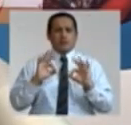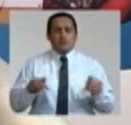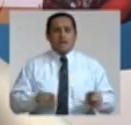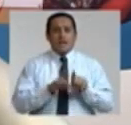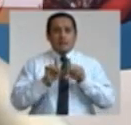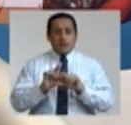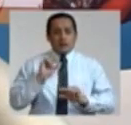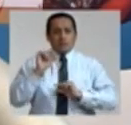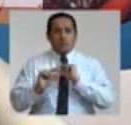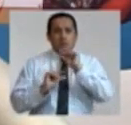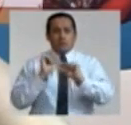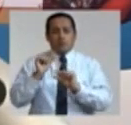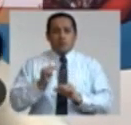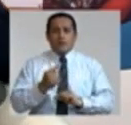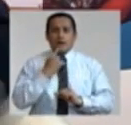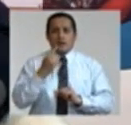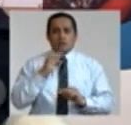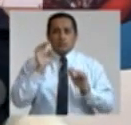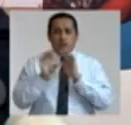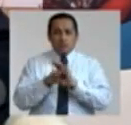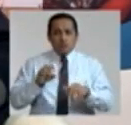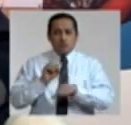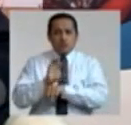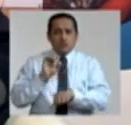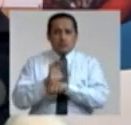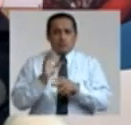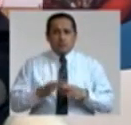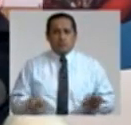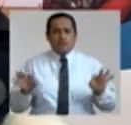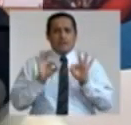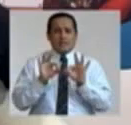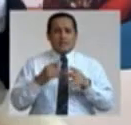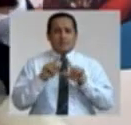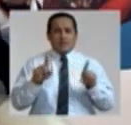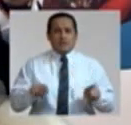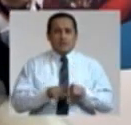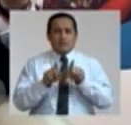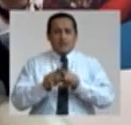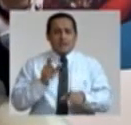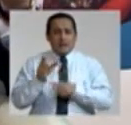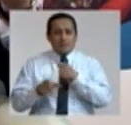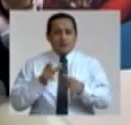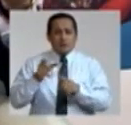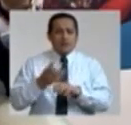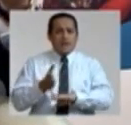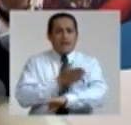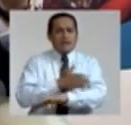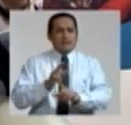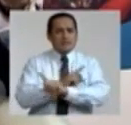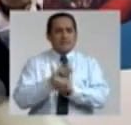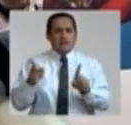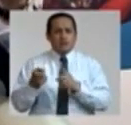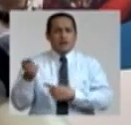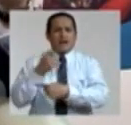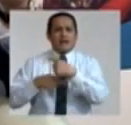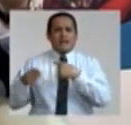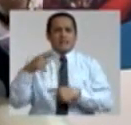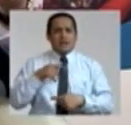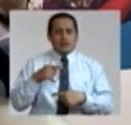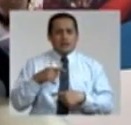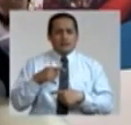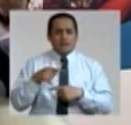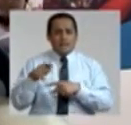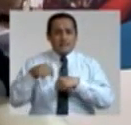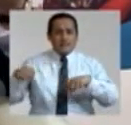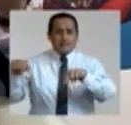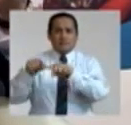peligrosidad. Ahí sí la progresividad es un estímulo muy importante. Pero estas personas ya no van a ser